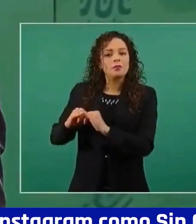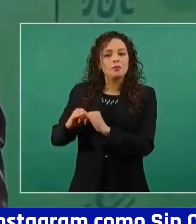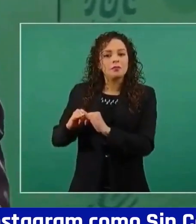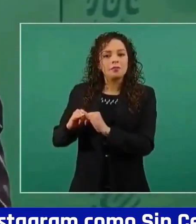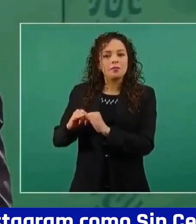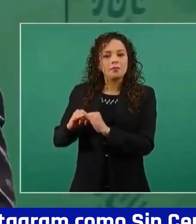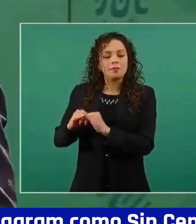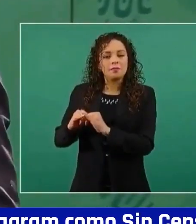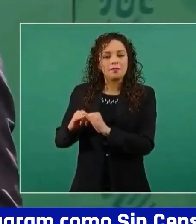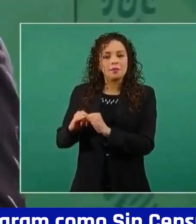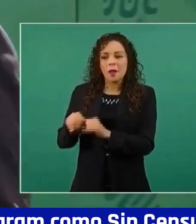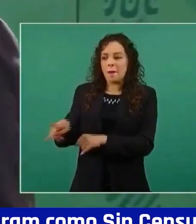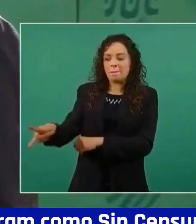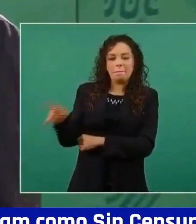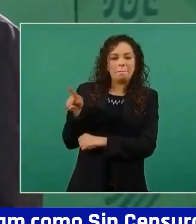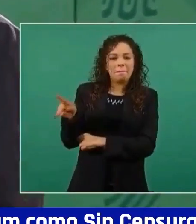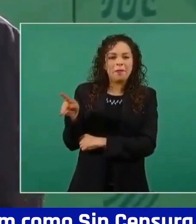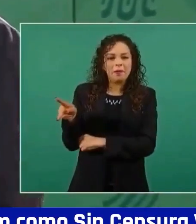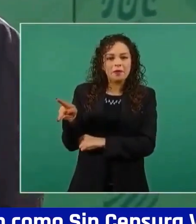para todo,